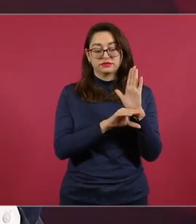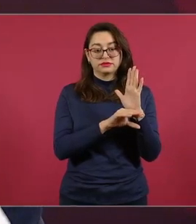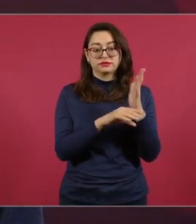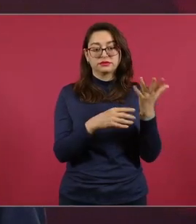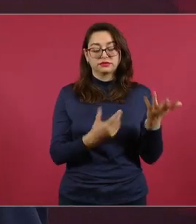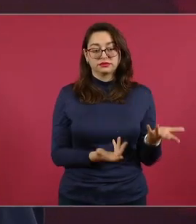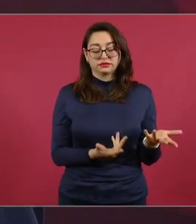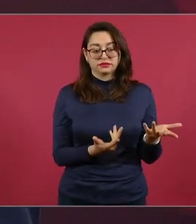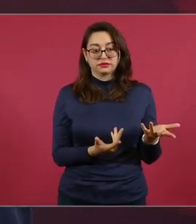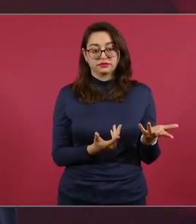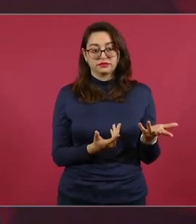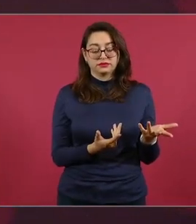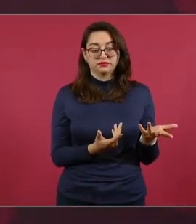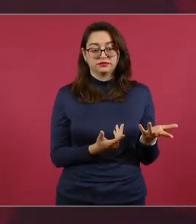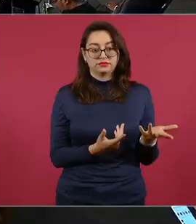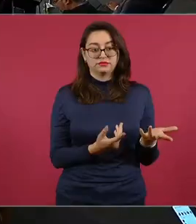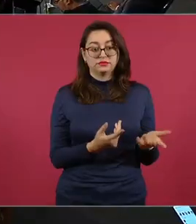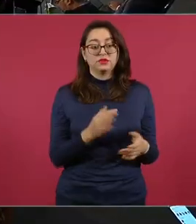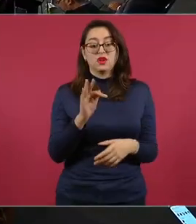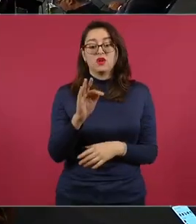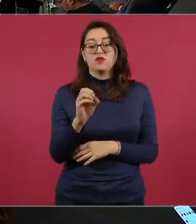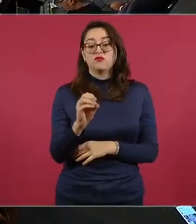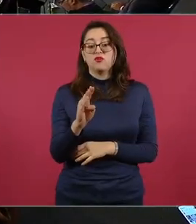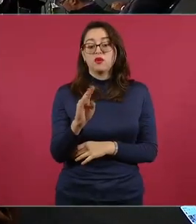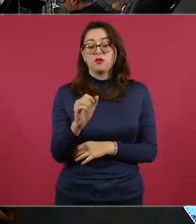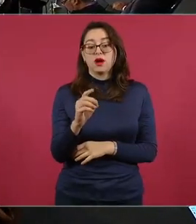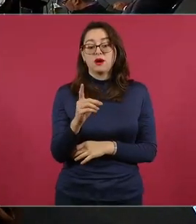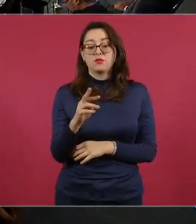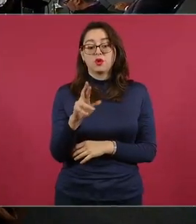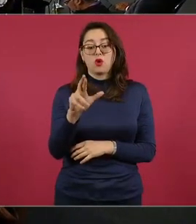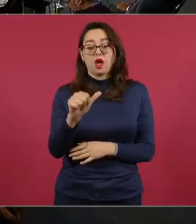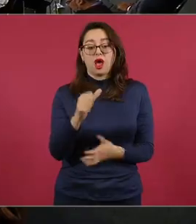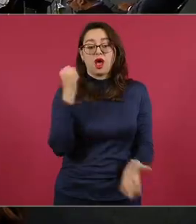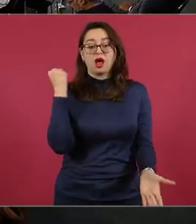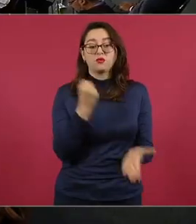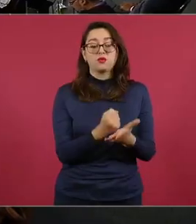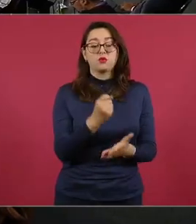¿Saben cuándo aprobaron el FOAPROA? El PRI y el PAN.